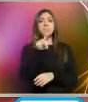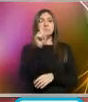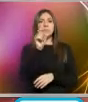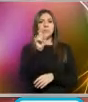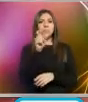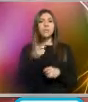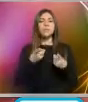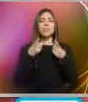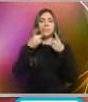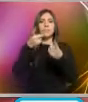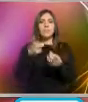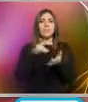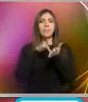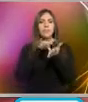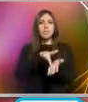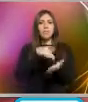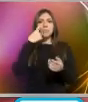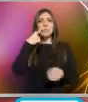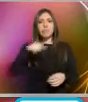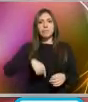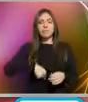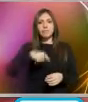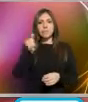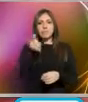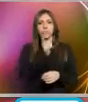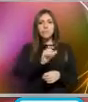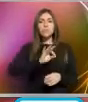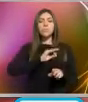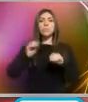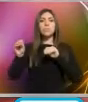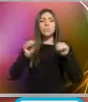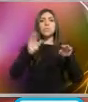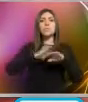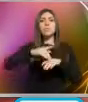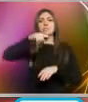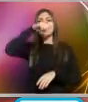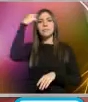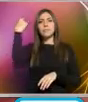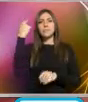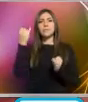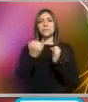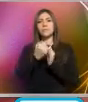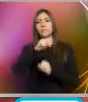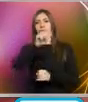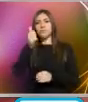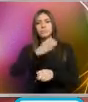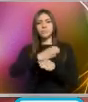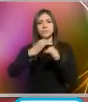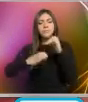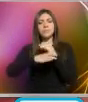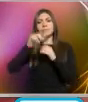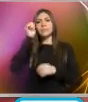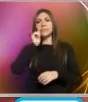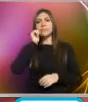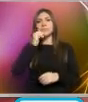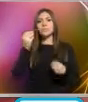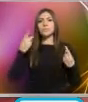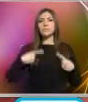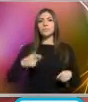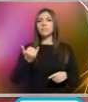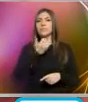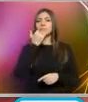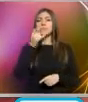darle volumen a las heces, entonces eso va a permitir que se mueva mejor. También un error muy común, y sobre todo